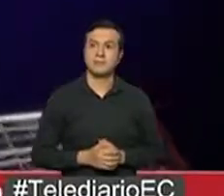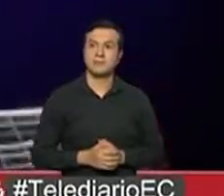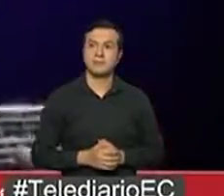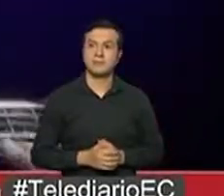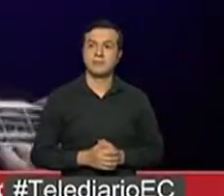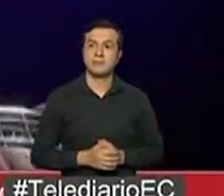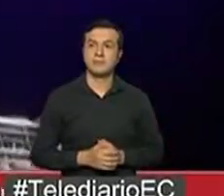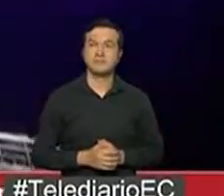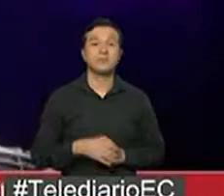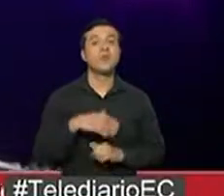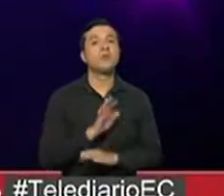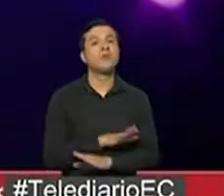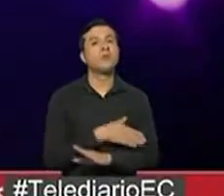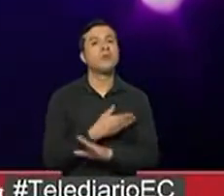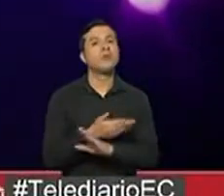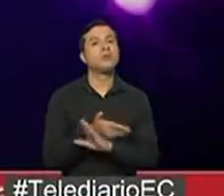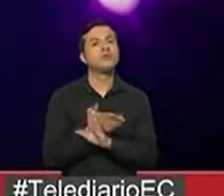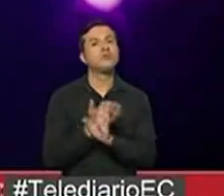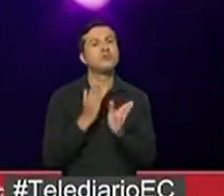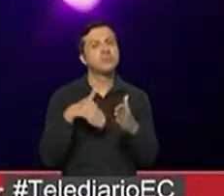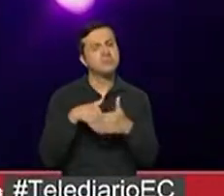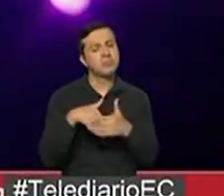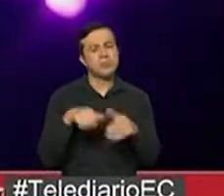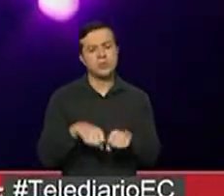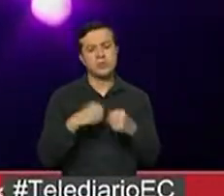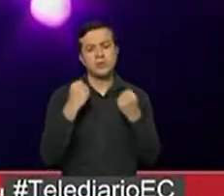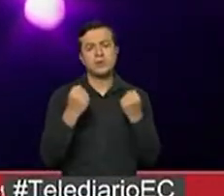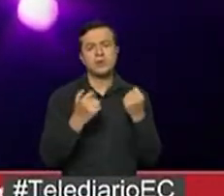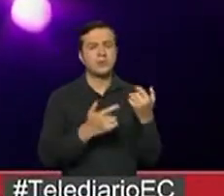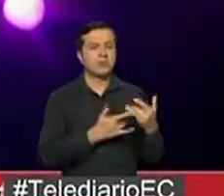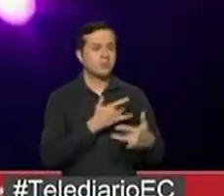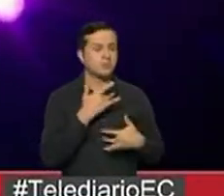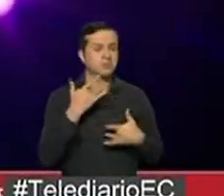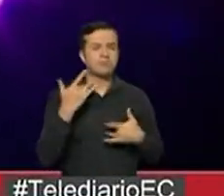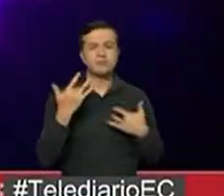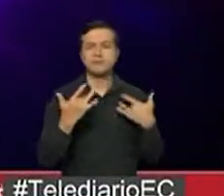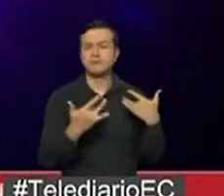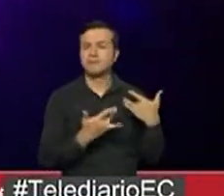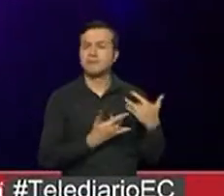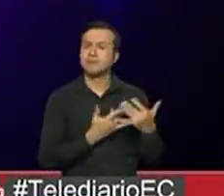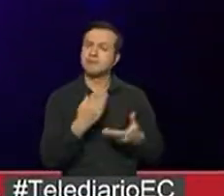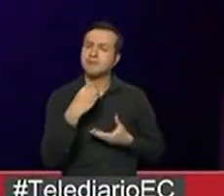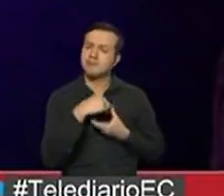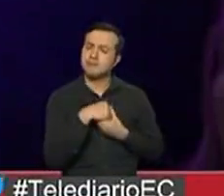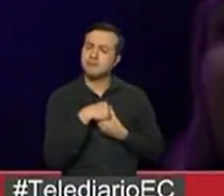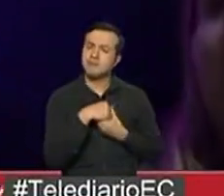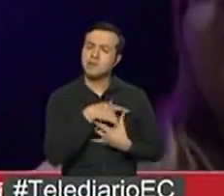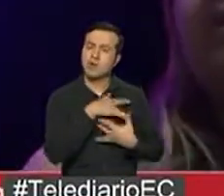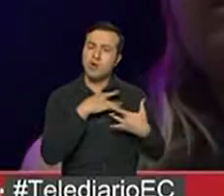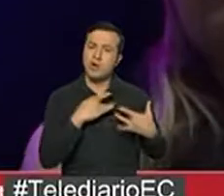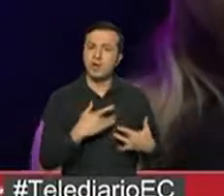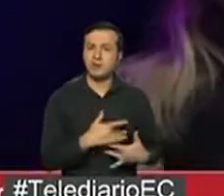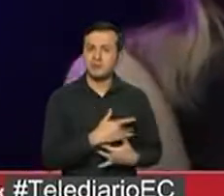la música traspasa barreras y libera al ser humano al tocar las fibras más sensibles del corazón